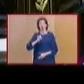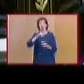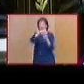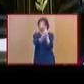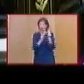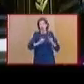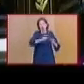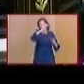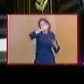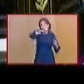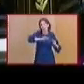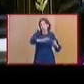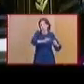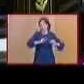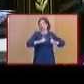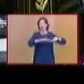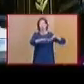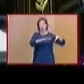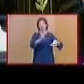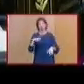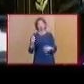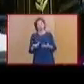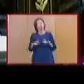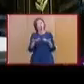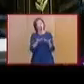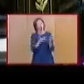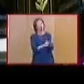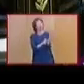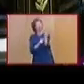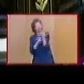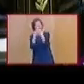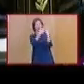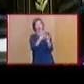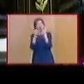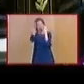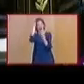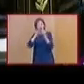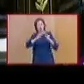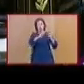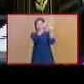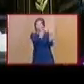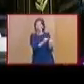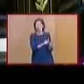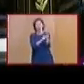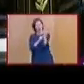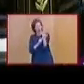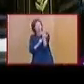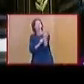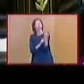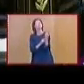y estamos dispuestos a estudiar con detalle los planteamientos que ustedes tengan a bien